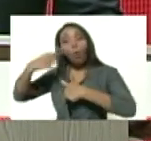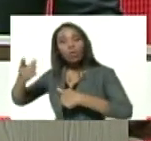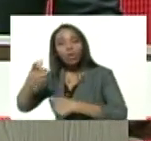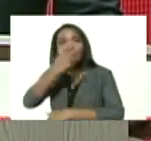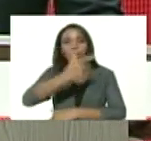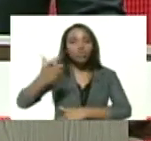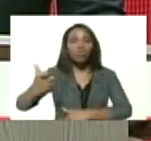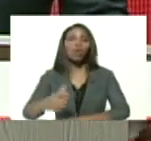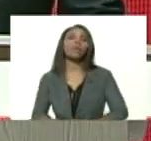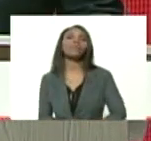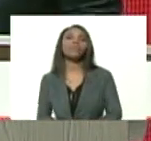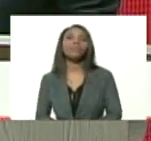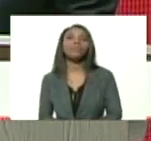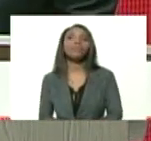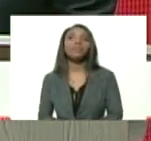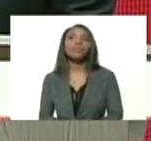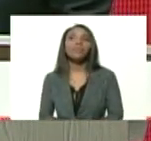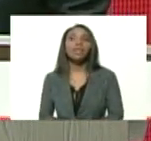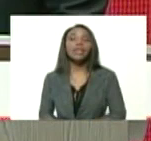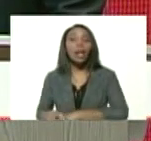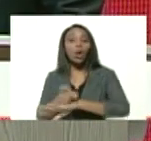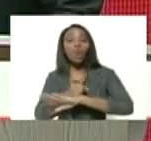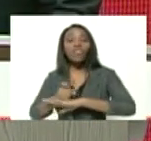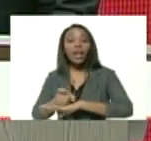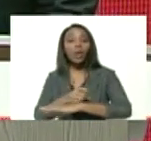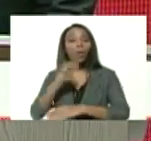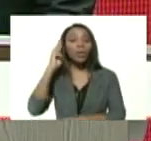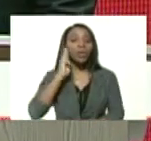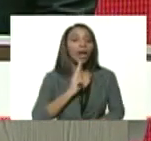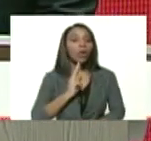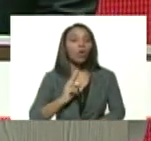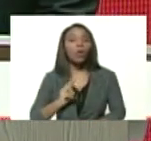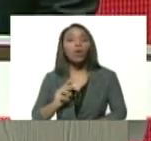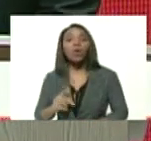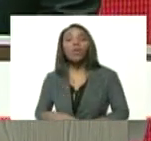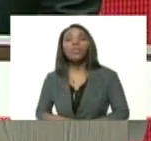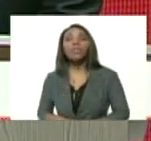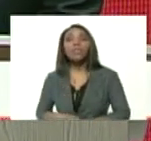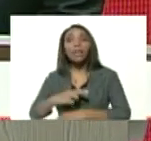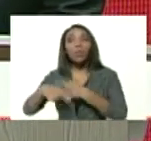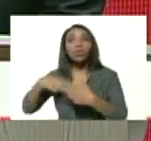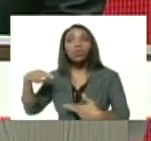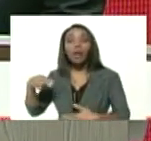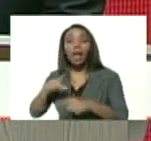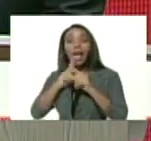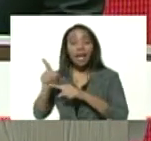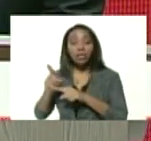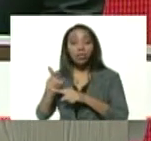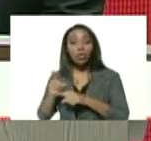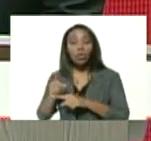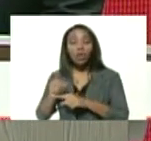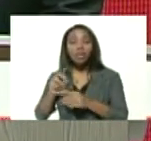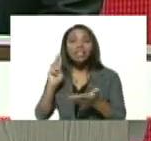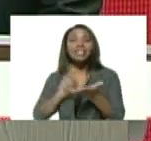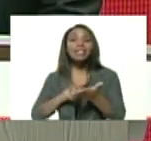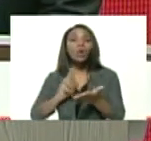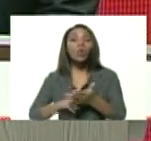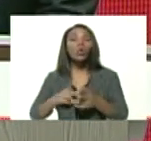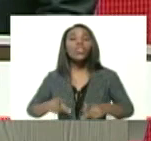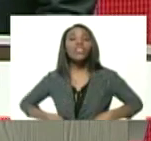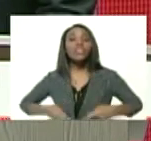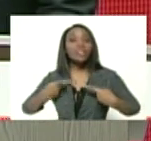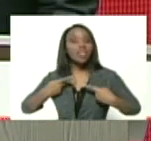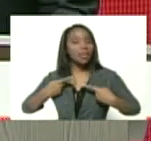personeros del gobierno bolivariano, el gobierno revolucionario. Es su seguro de vida ese